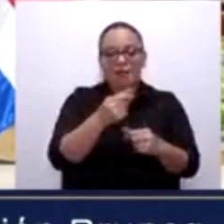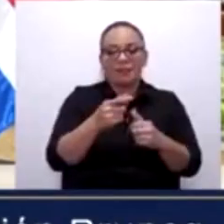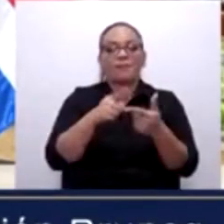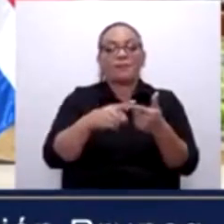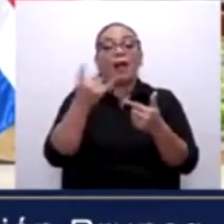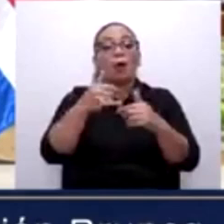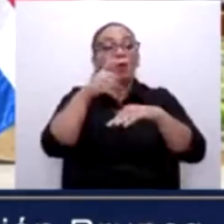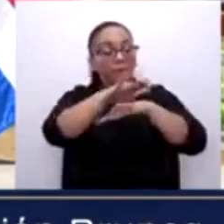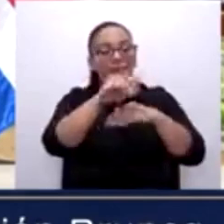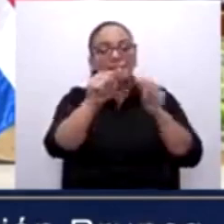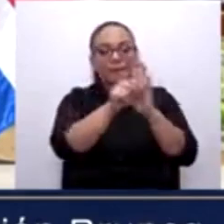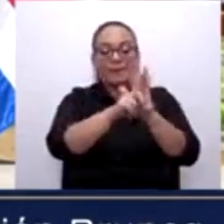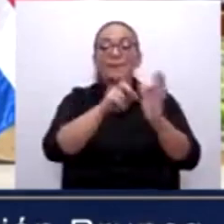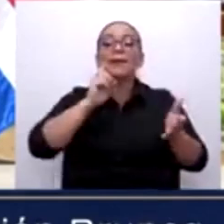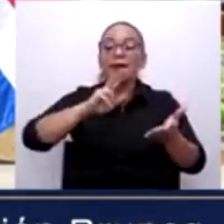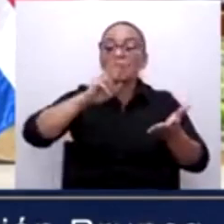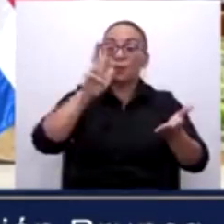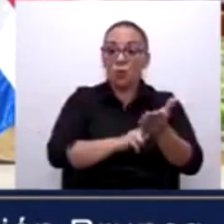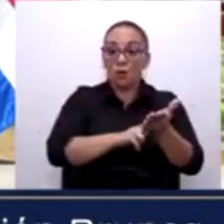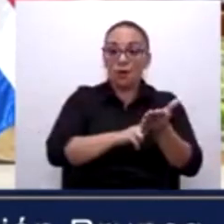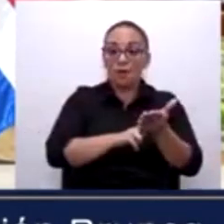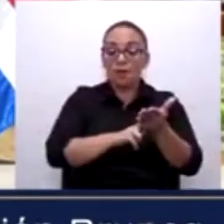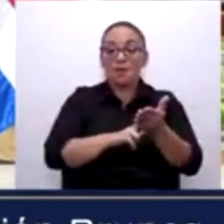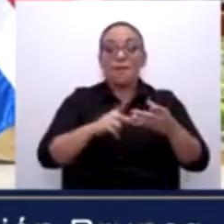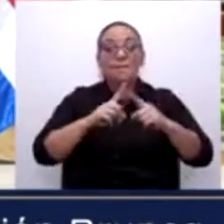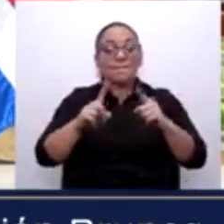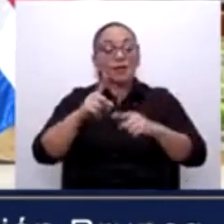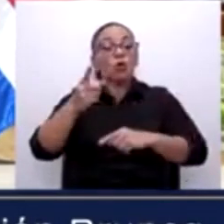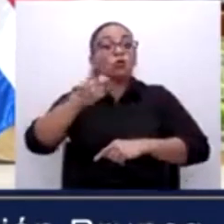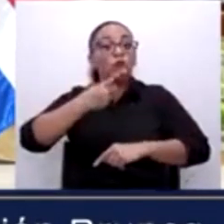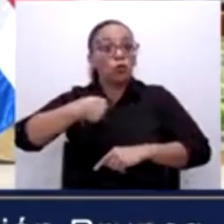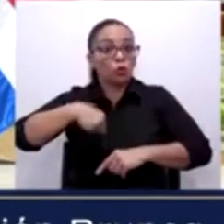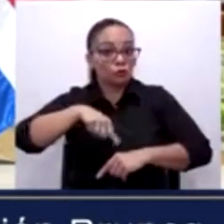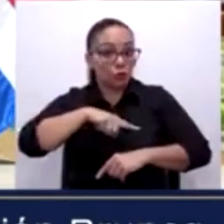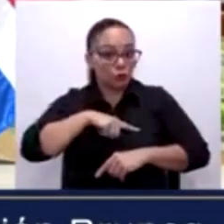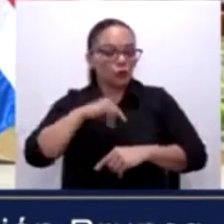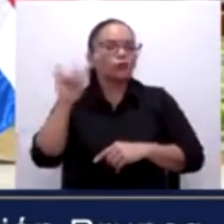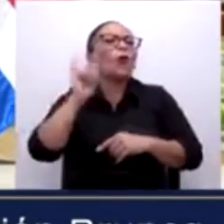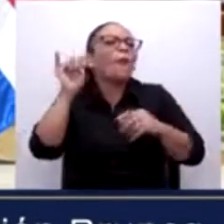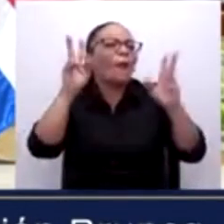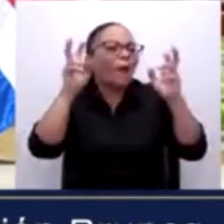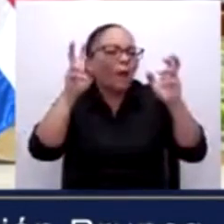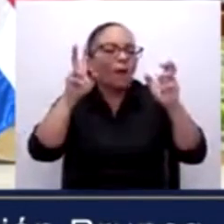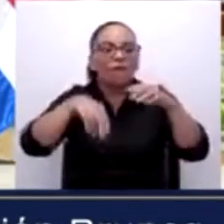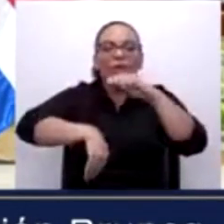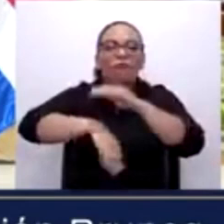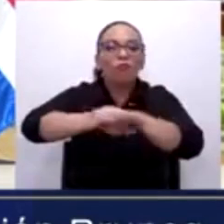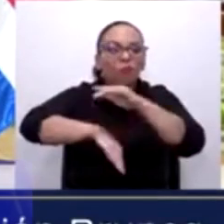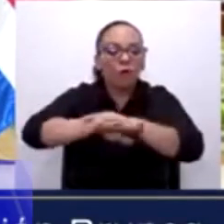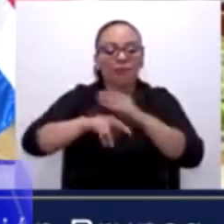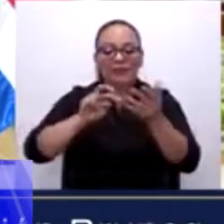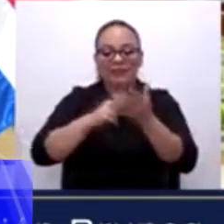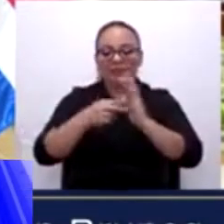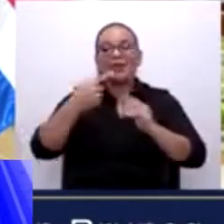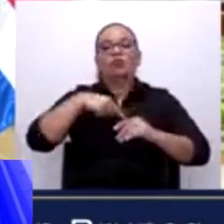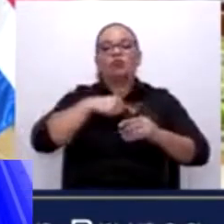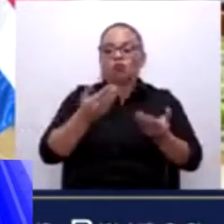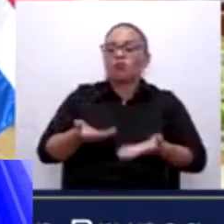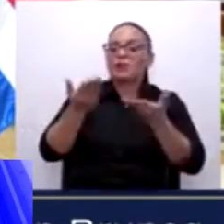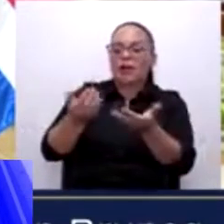Legislativa, pero nosotros, como dicen en fútbol, le estamos dando la